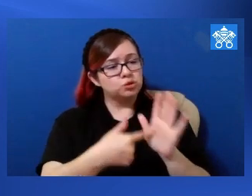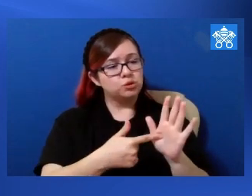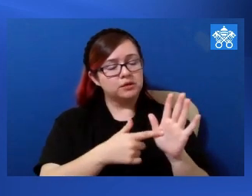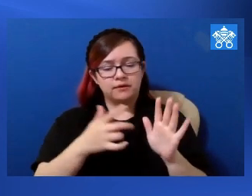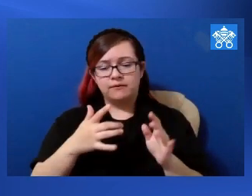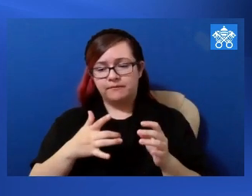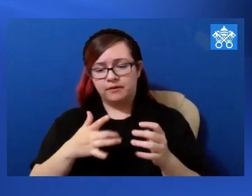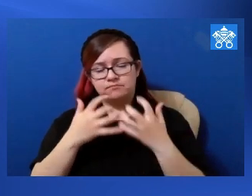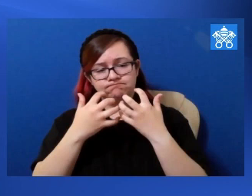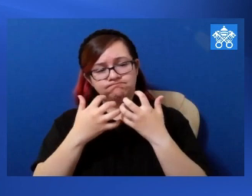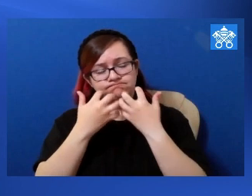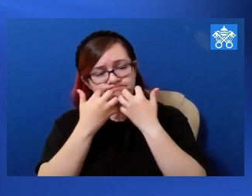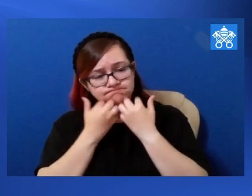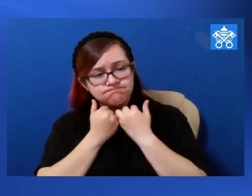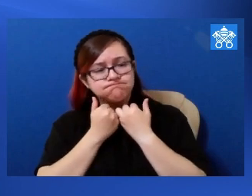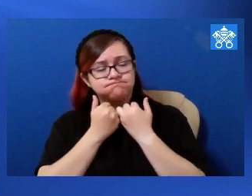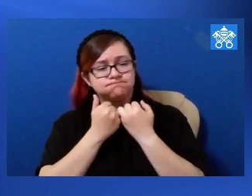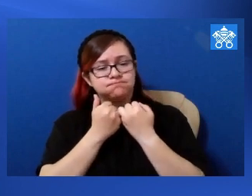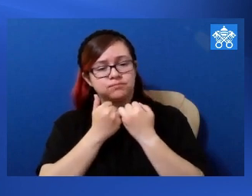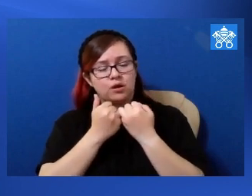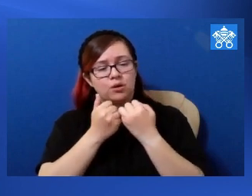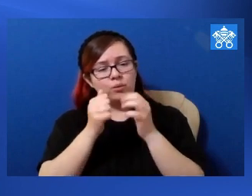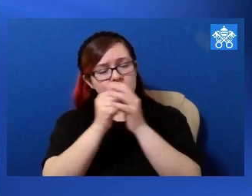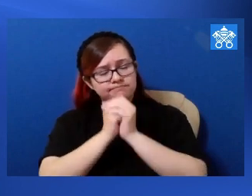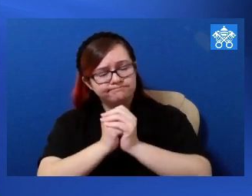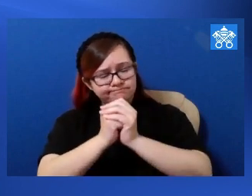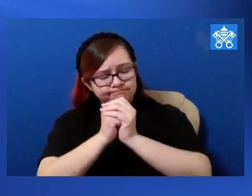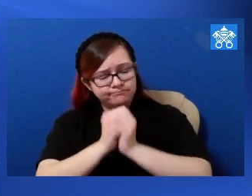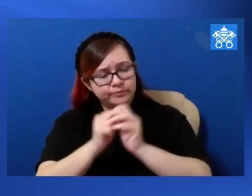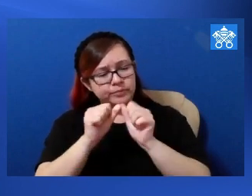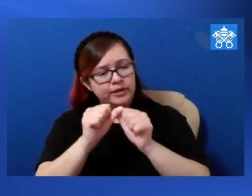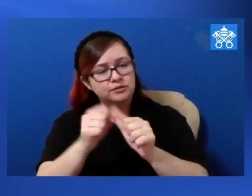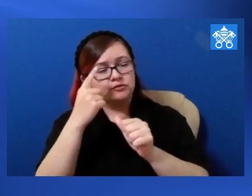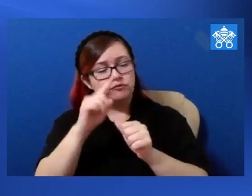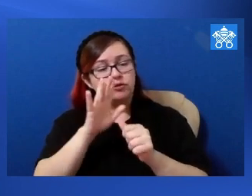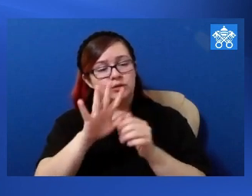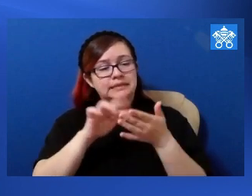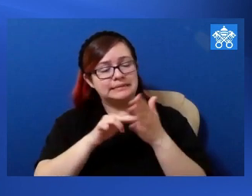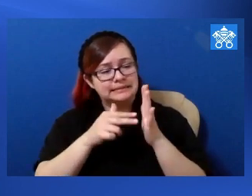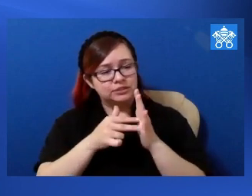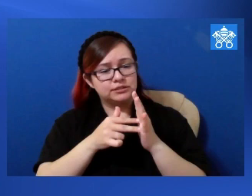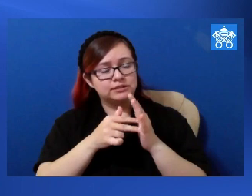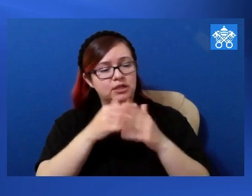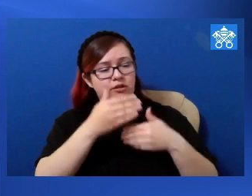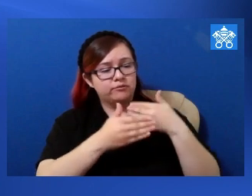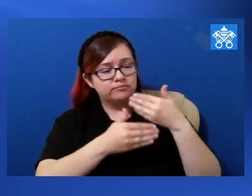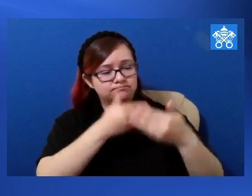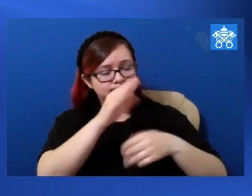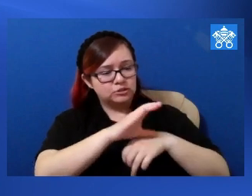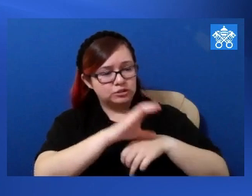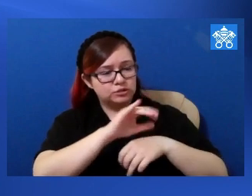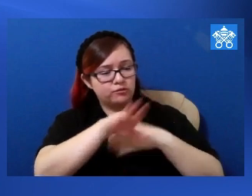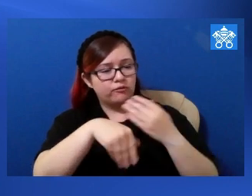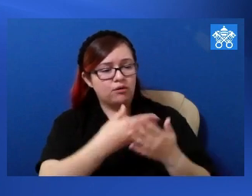manifestarle cordialmente sus sentimientos de filial afecto que acompañan con fervientes oraciones por sus intenciones